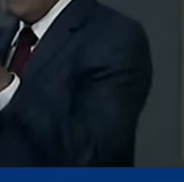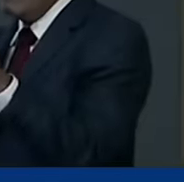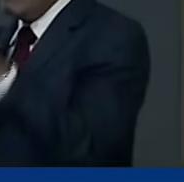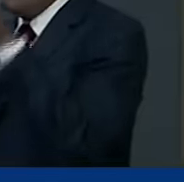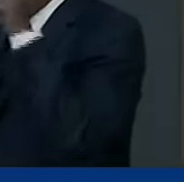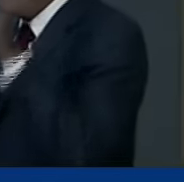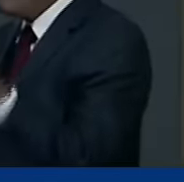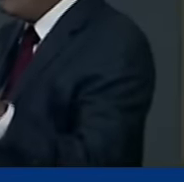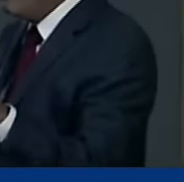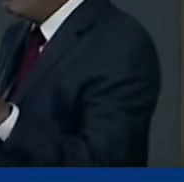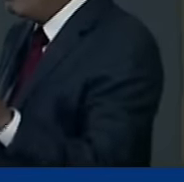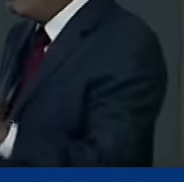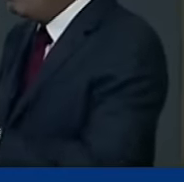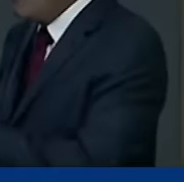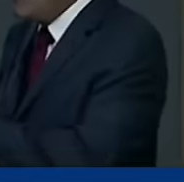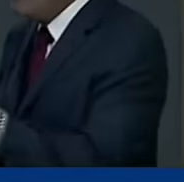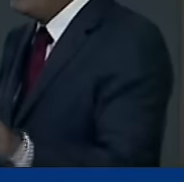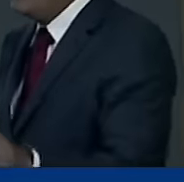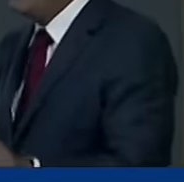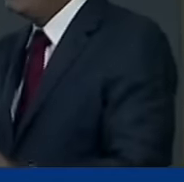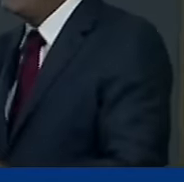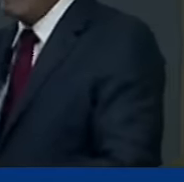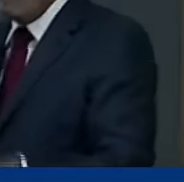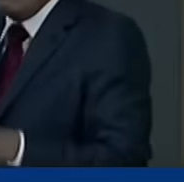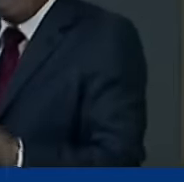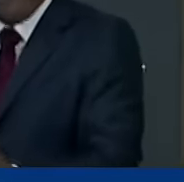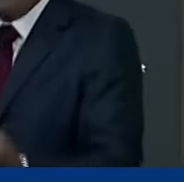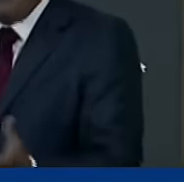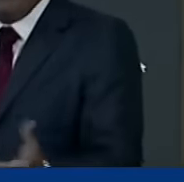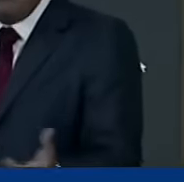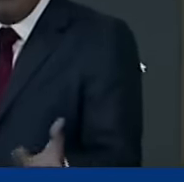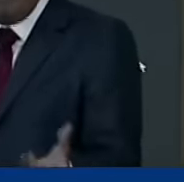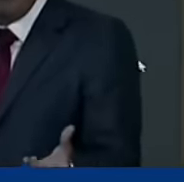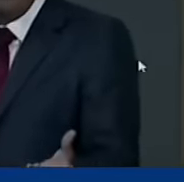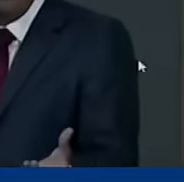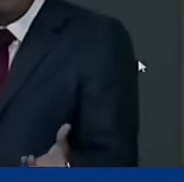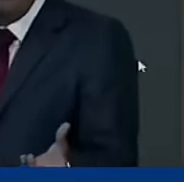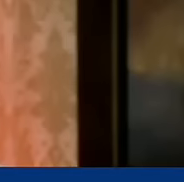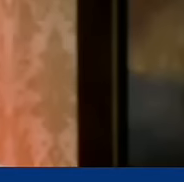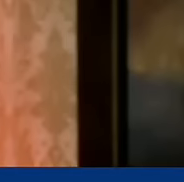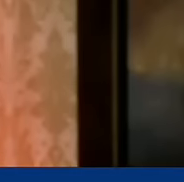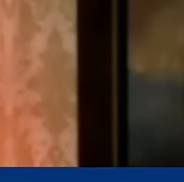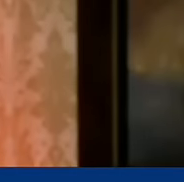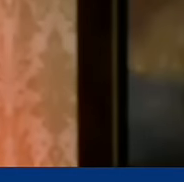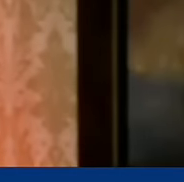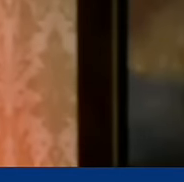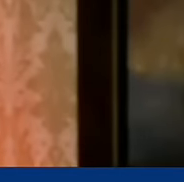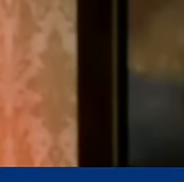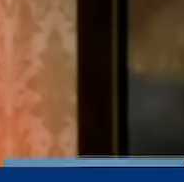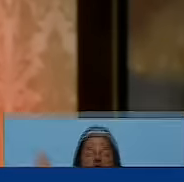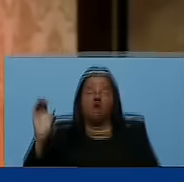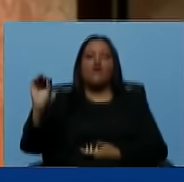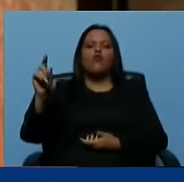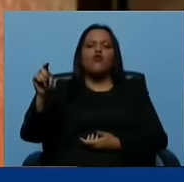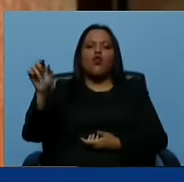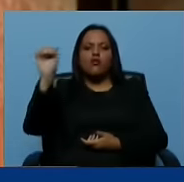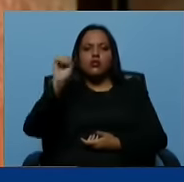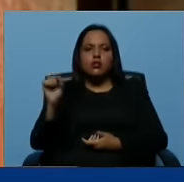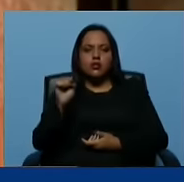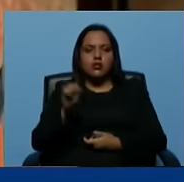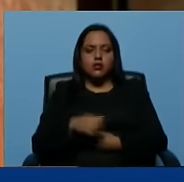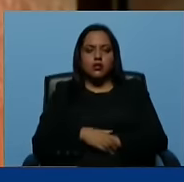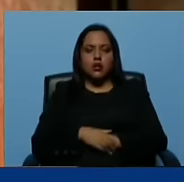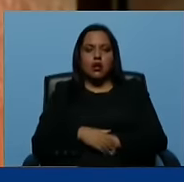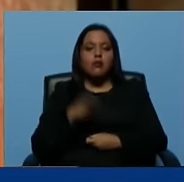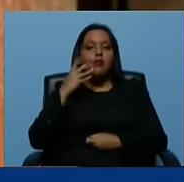Convencerte de que tu opinión no es la opinión mayoritaria. Y por eso existen los bots. ¿Qué pasa, por ejemplo, cuando el presidente de